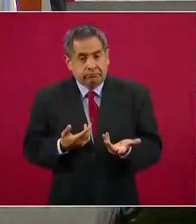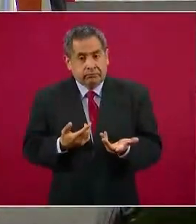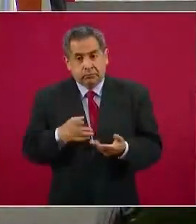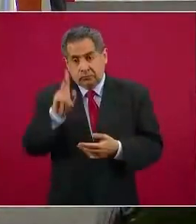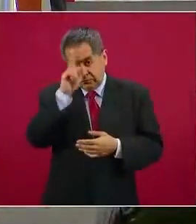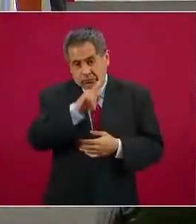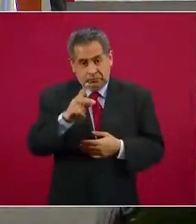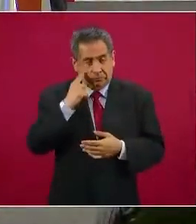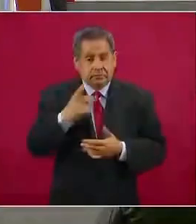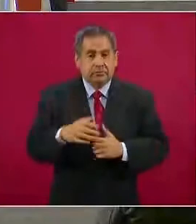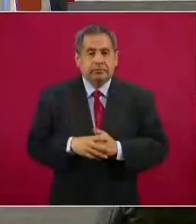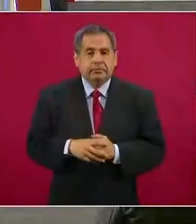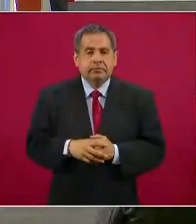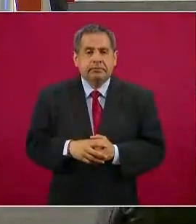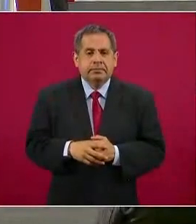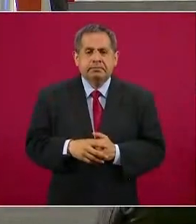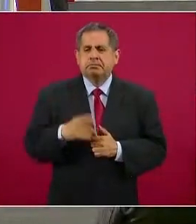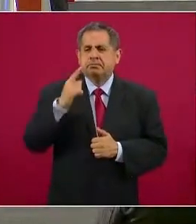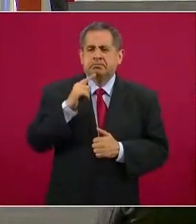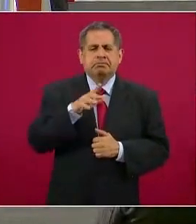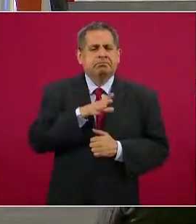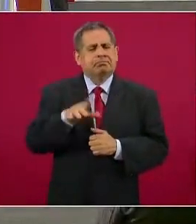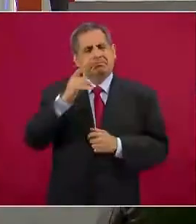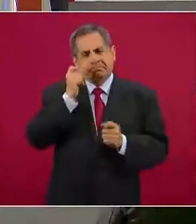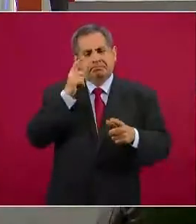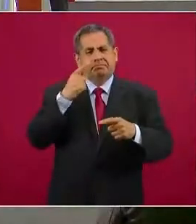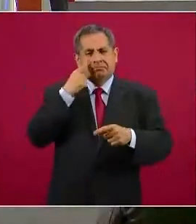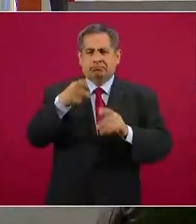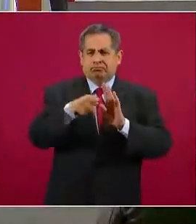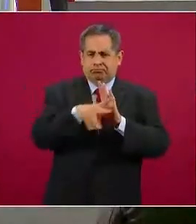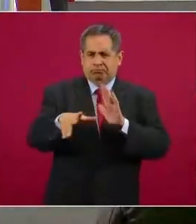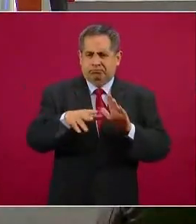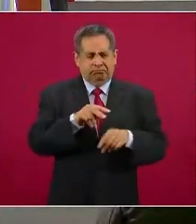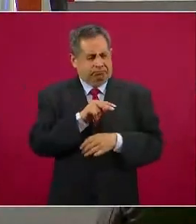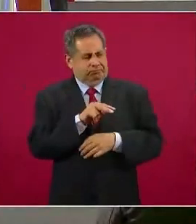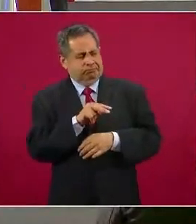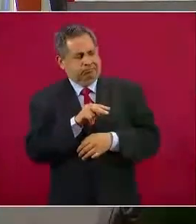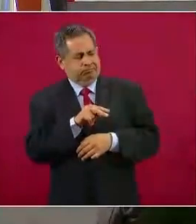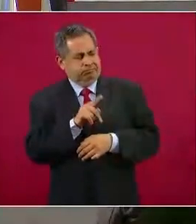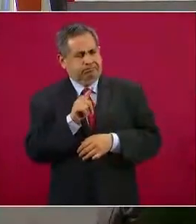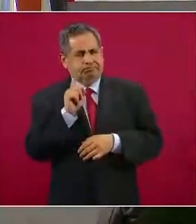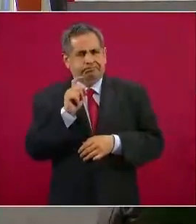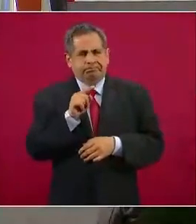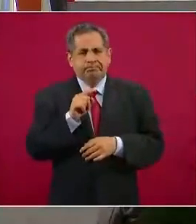Pero me llamó la atención, hay algo que tiene que ver con los periódicos.